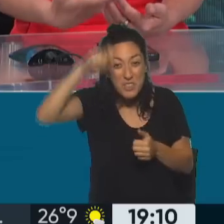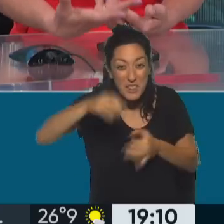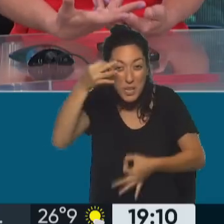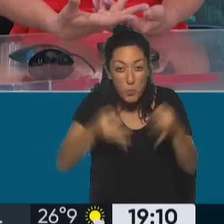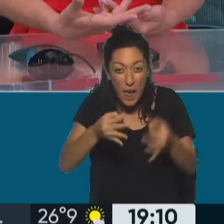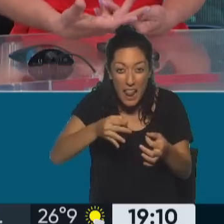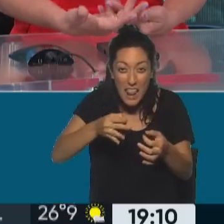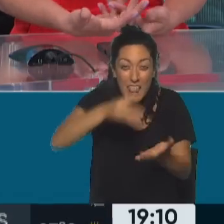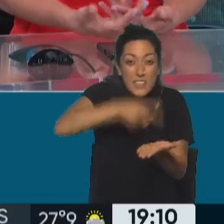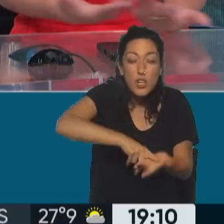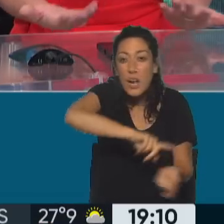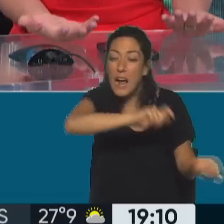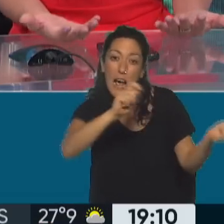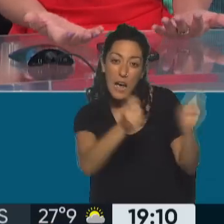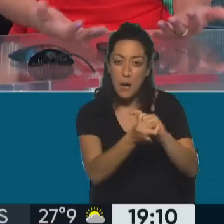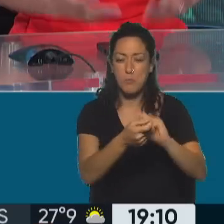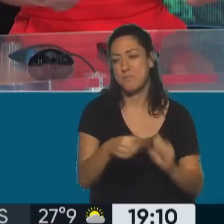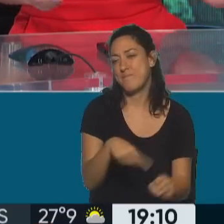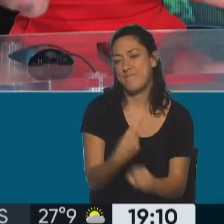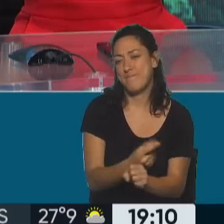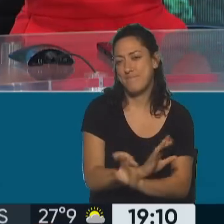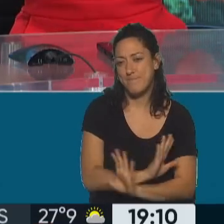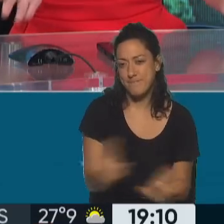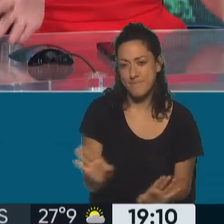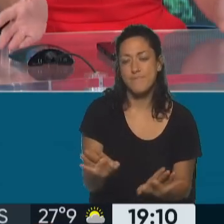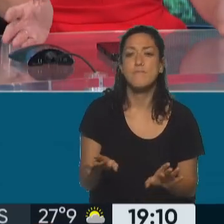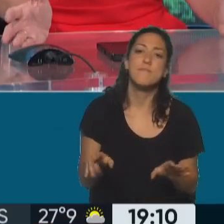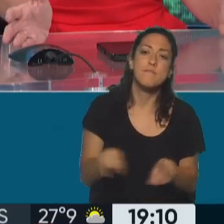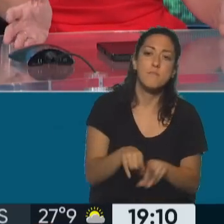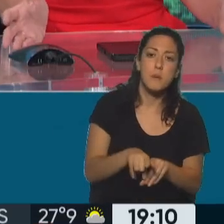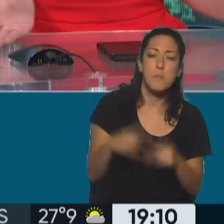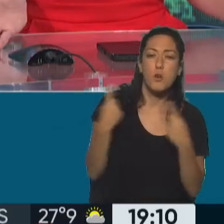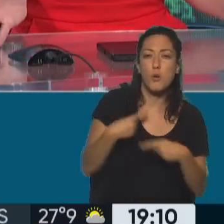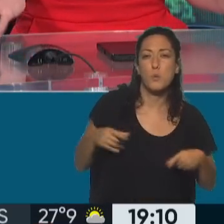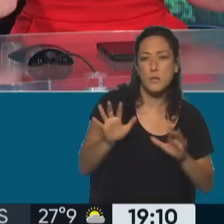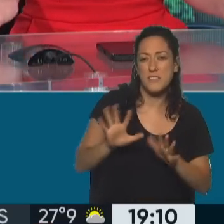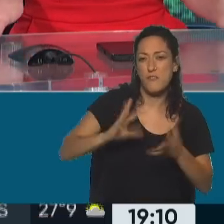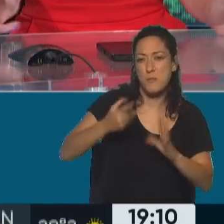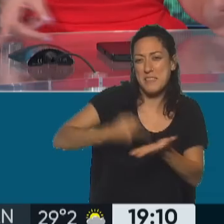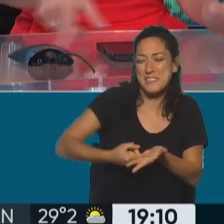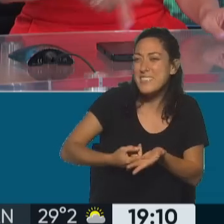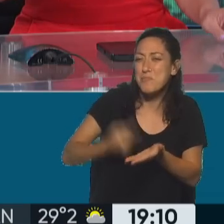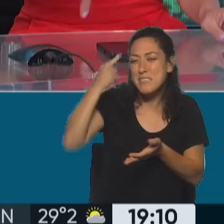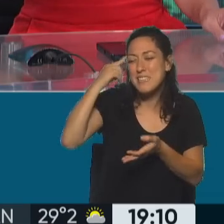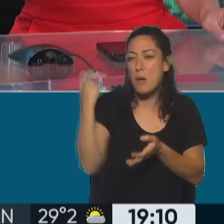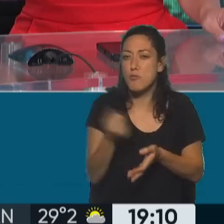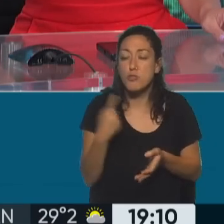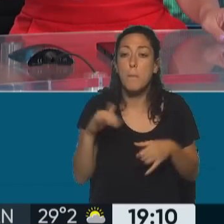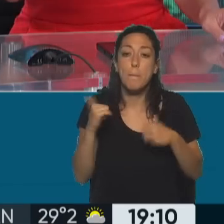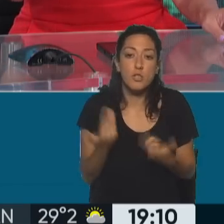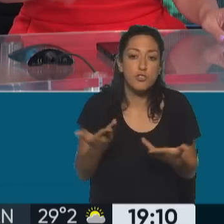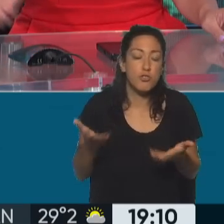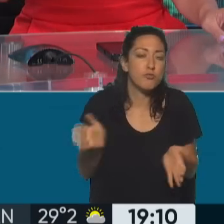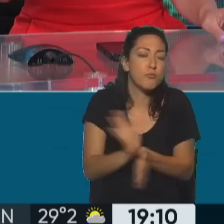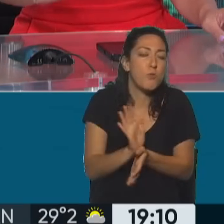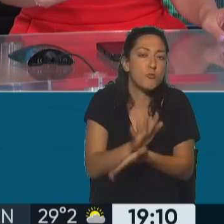vaya a revertir ese temperamento, como habitualmente decimos ante este tipo de recursos. Por eso creo que estamos en una encerrona,